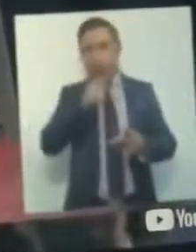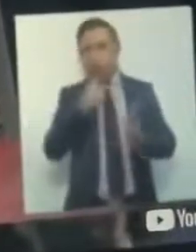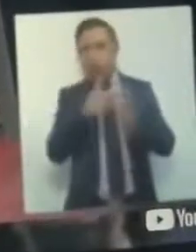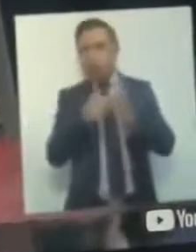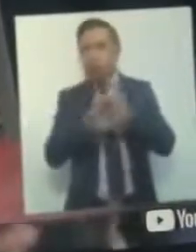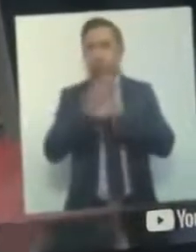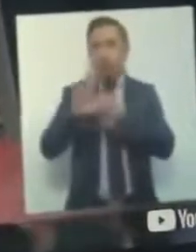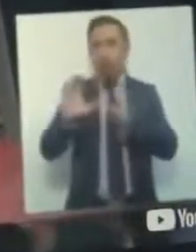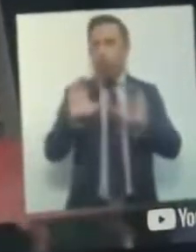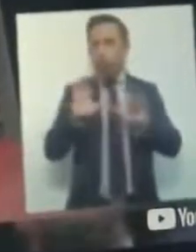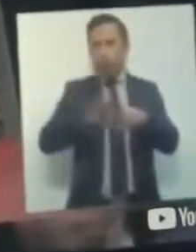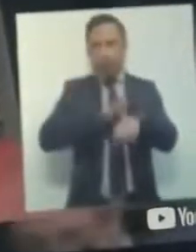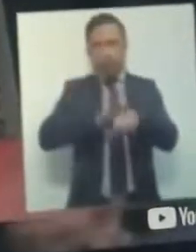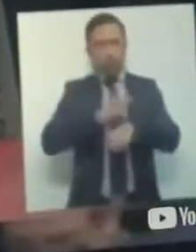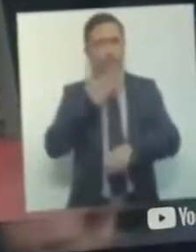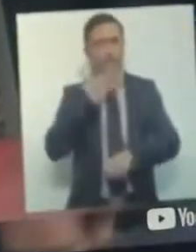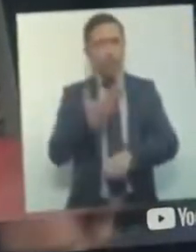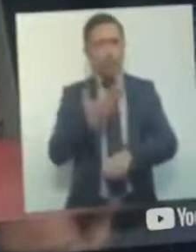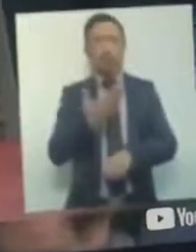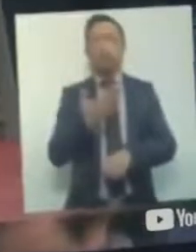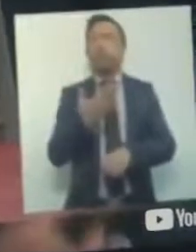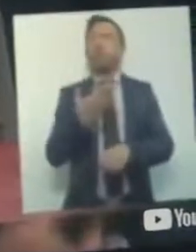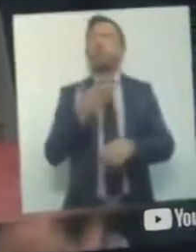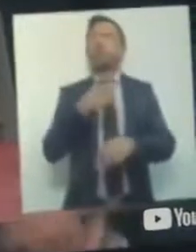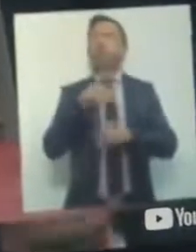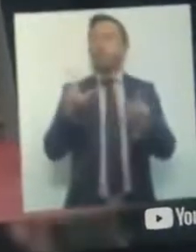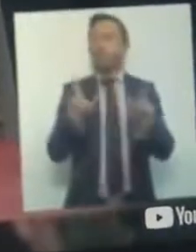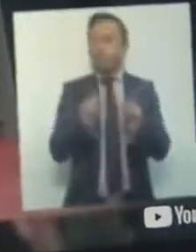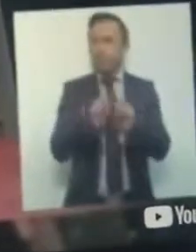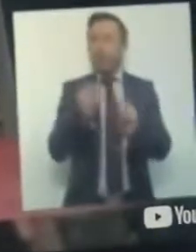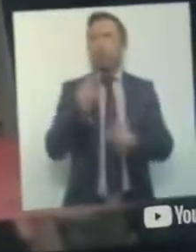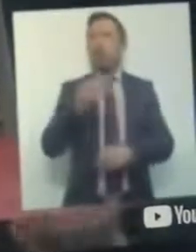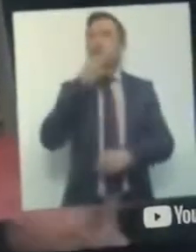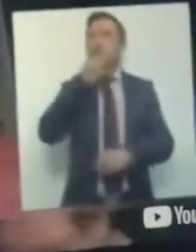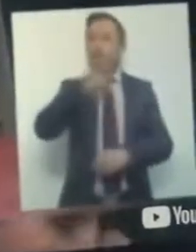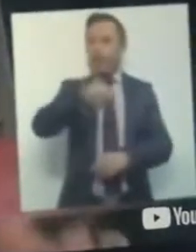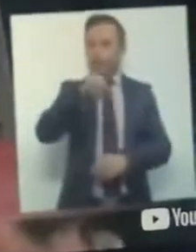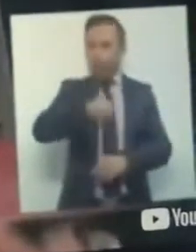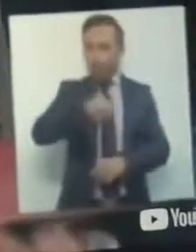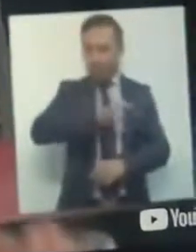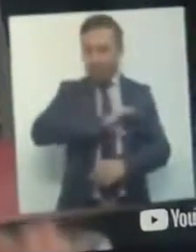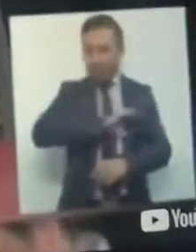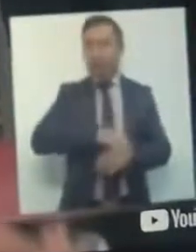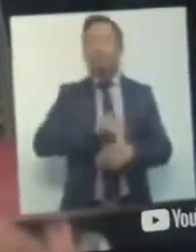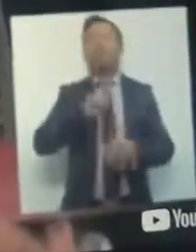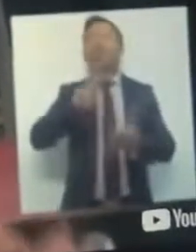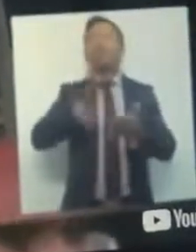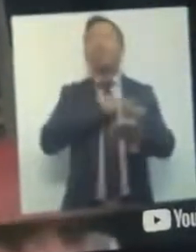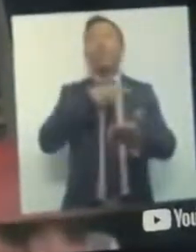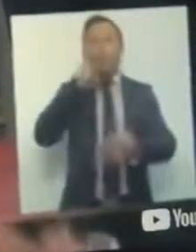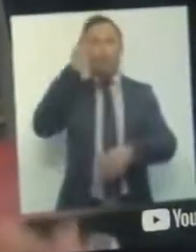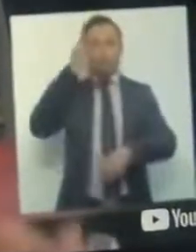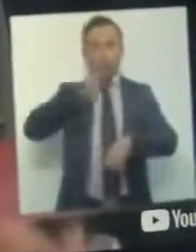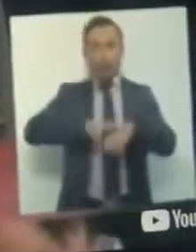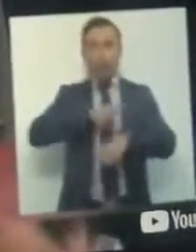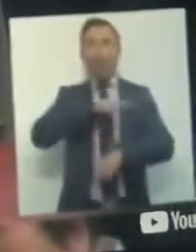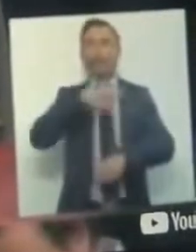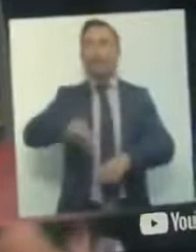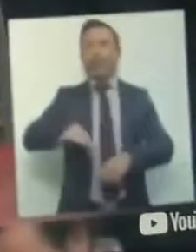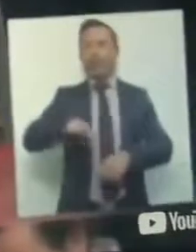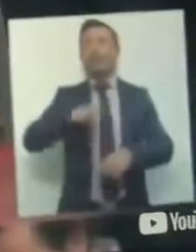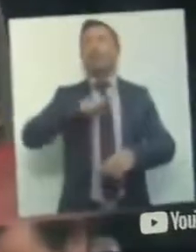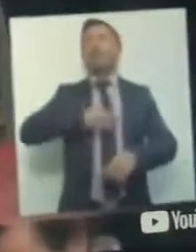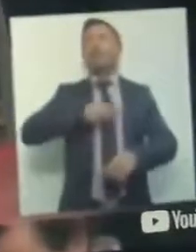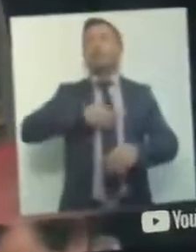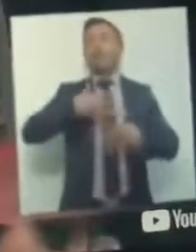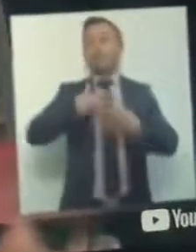otro particular, reciba un cordial saludo. Atentamente, el Director General de Epidemiología,